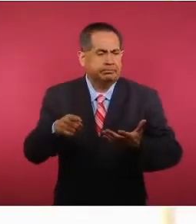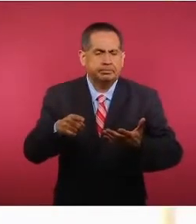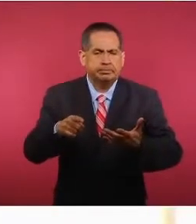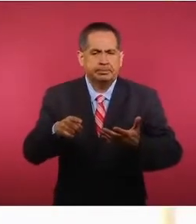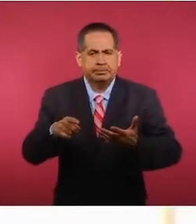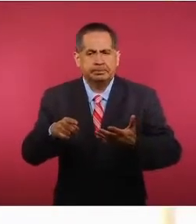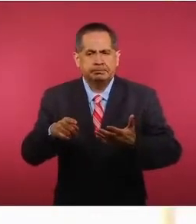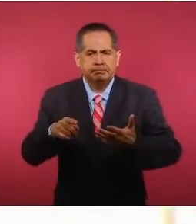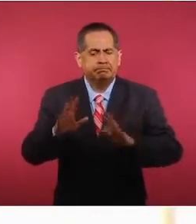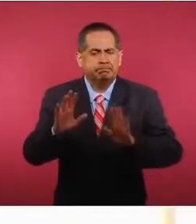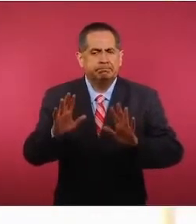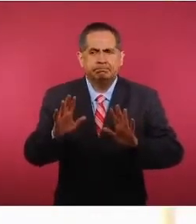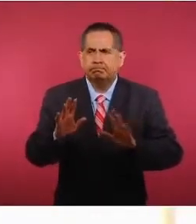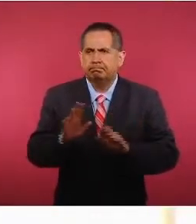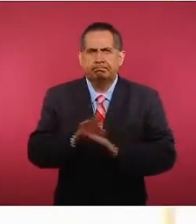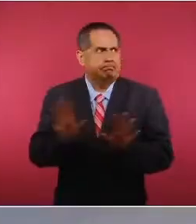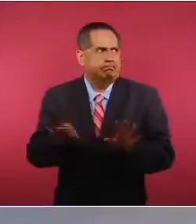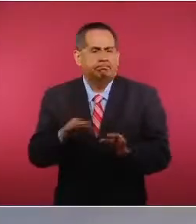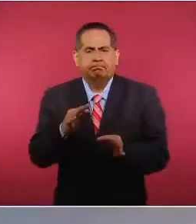liberarnos de